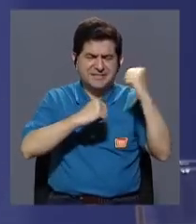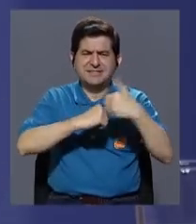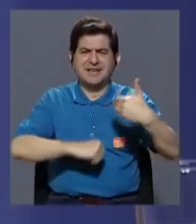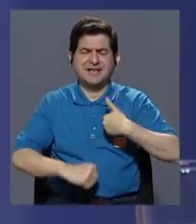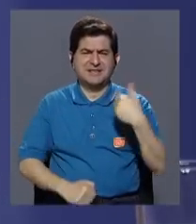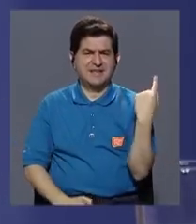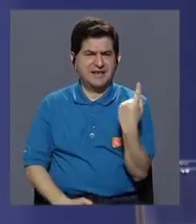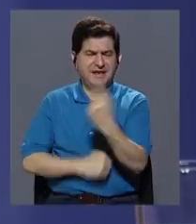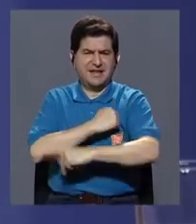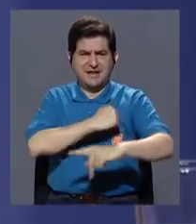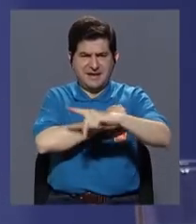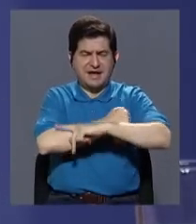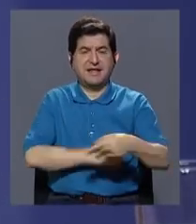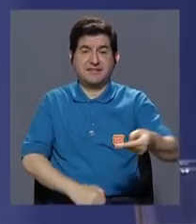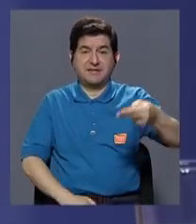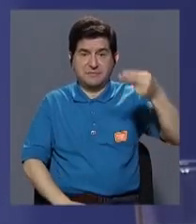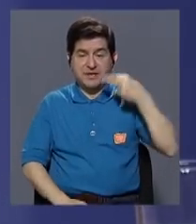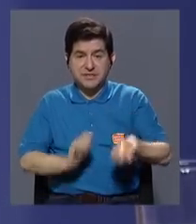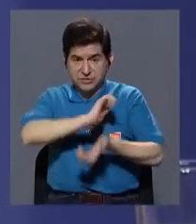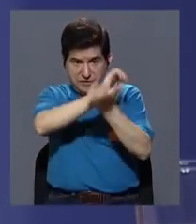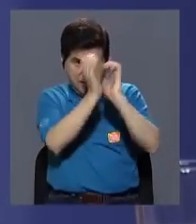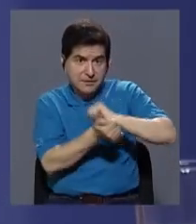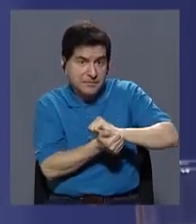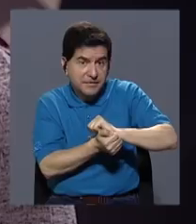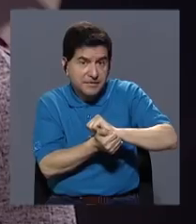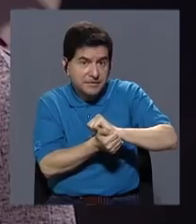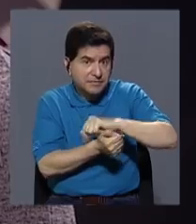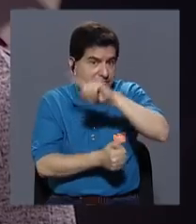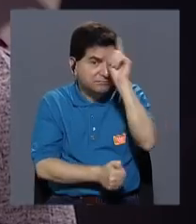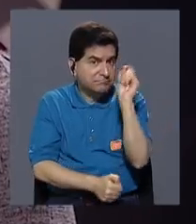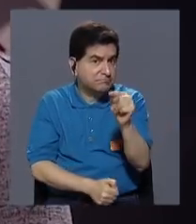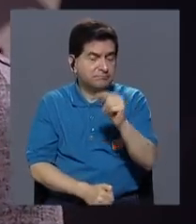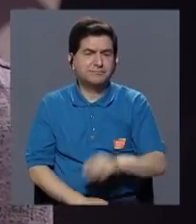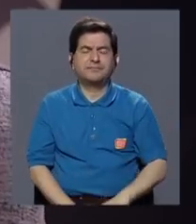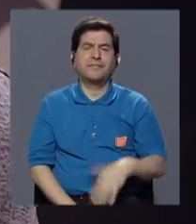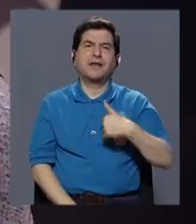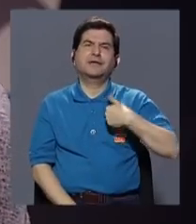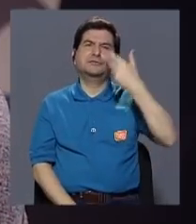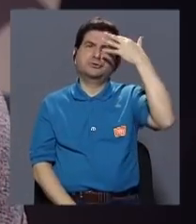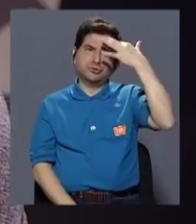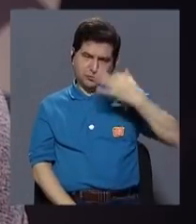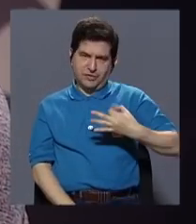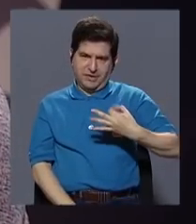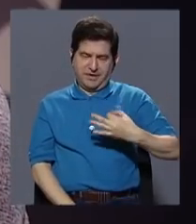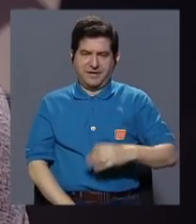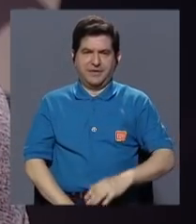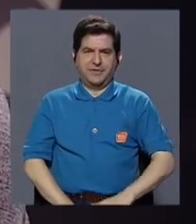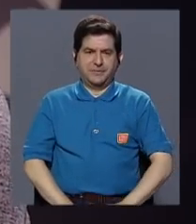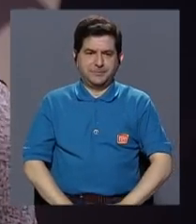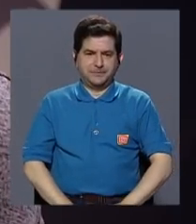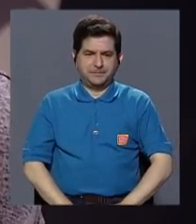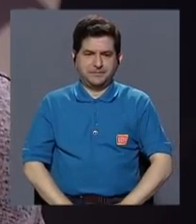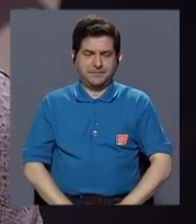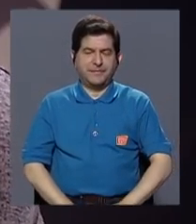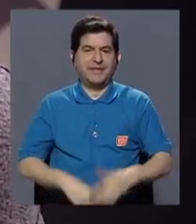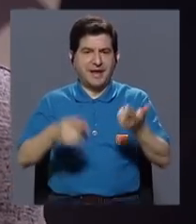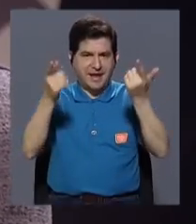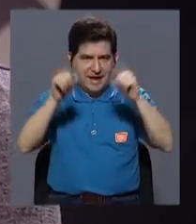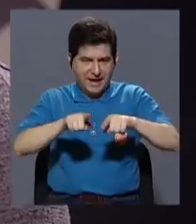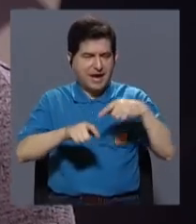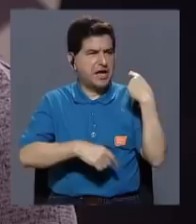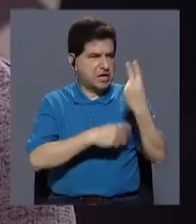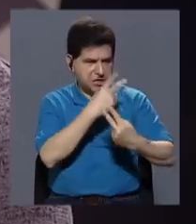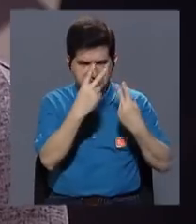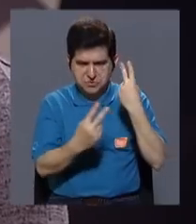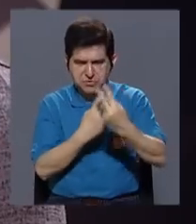que tenga cada país para que estas historias cambien a ver creo que creo que el hecho de